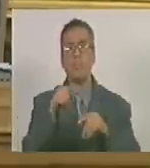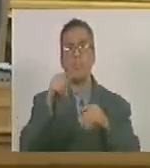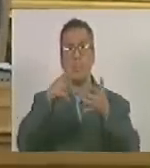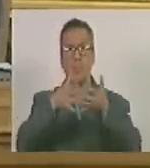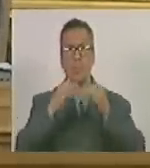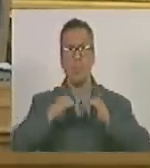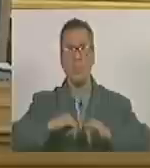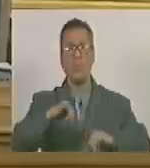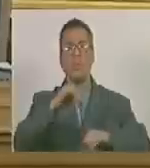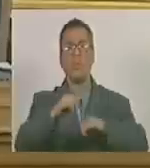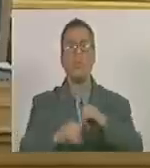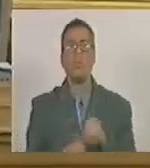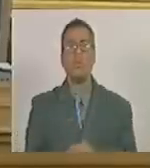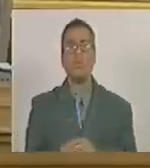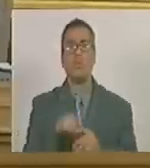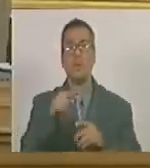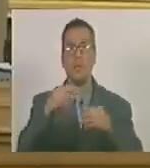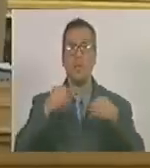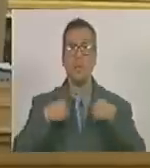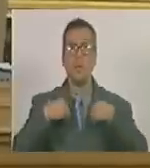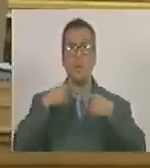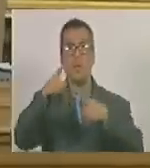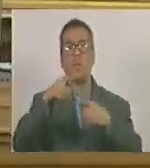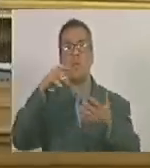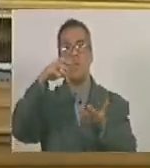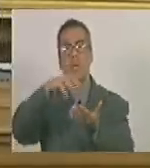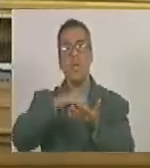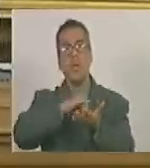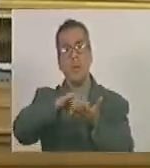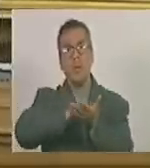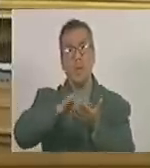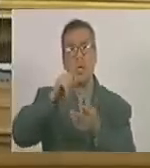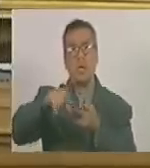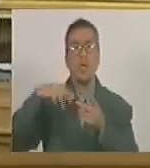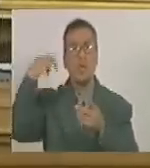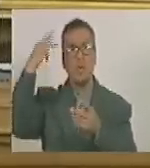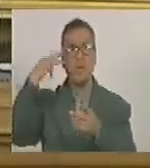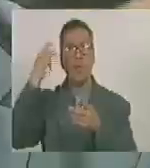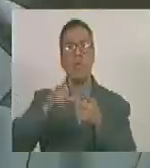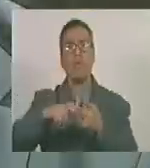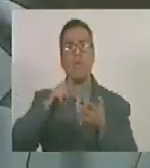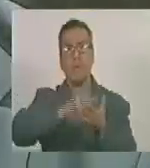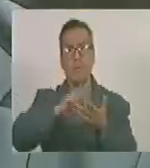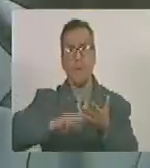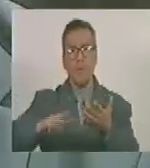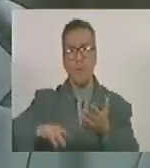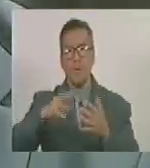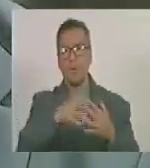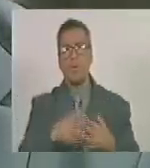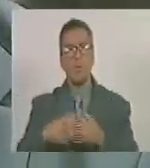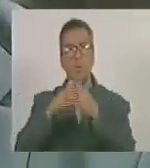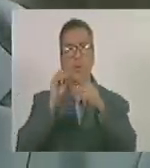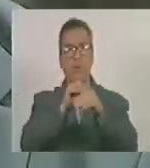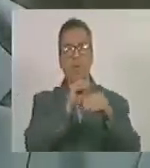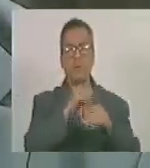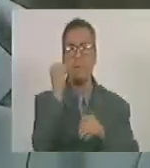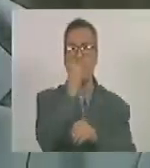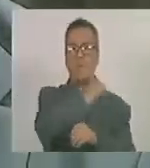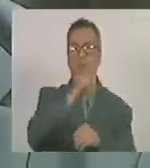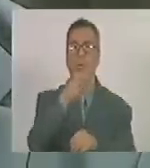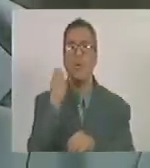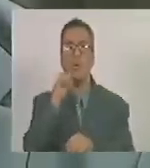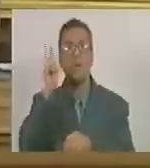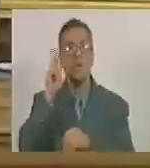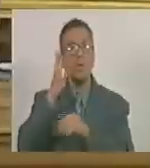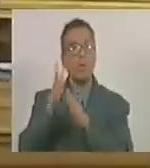hijos para que vivieran en Nueva York, en Washington y en Florida, pero convoca al asesinato de jóvenes